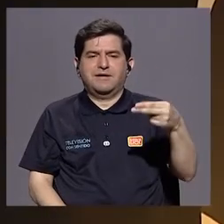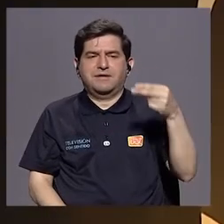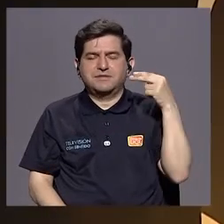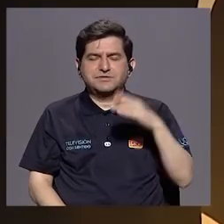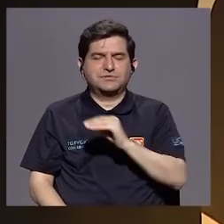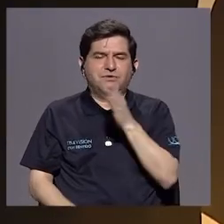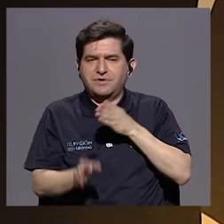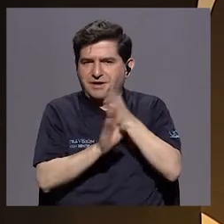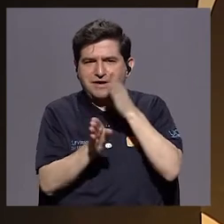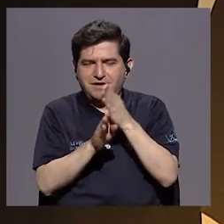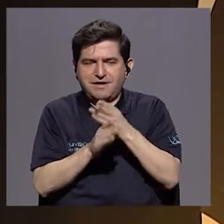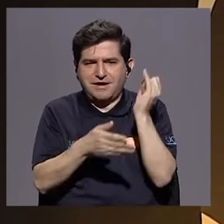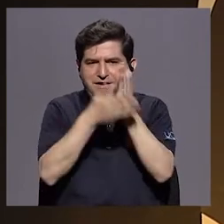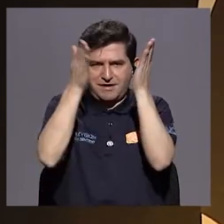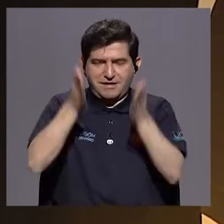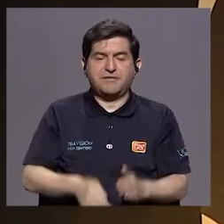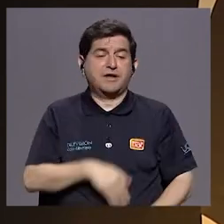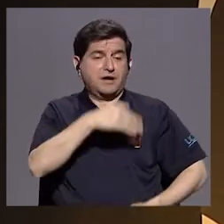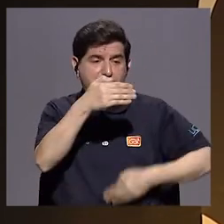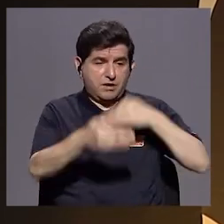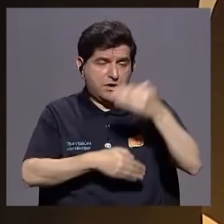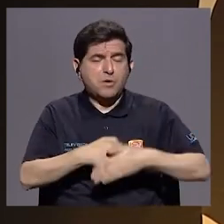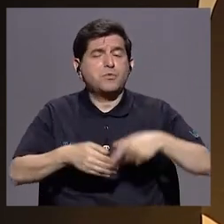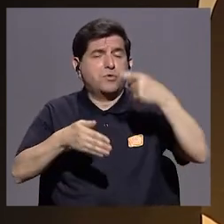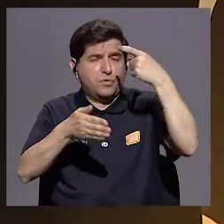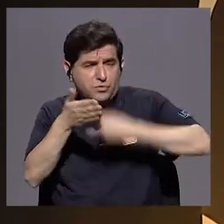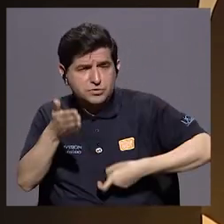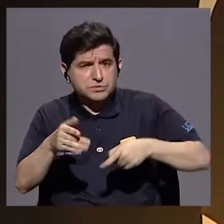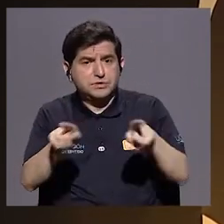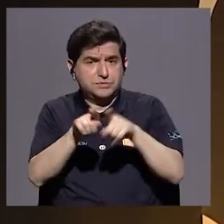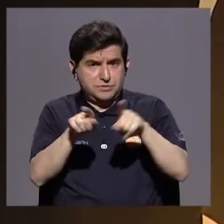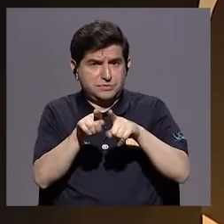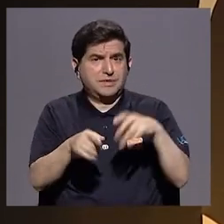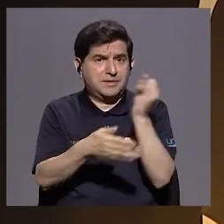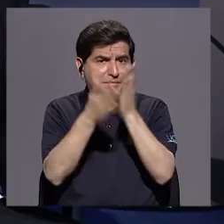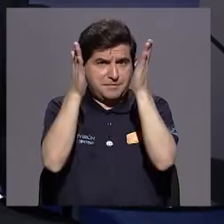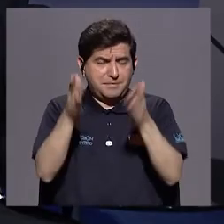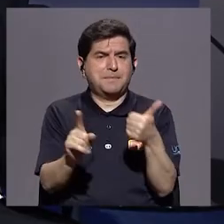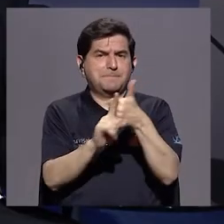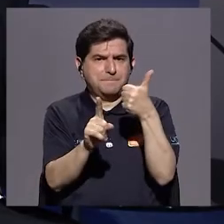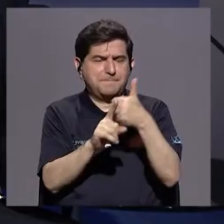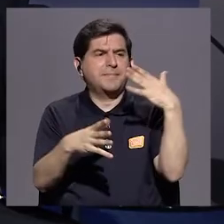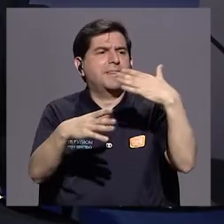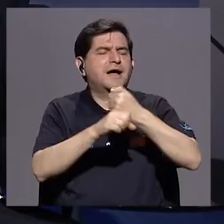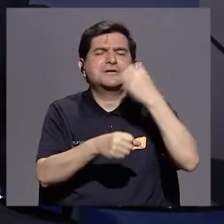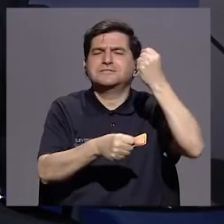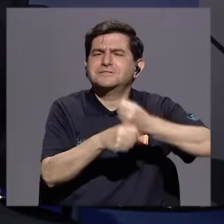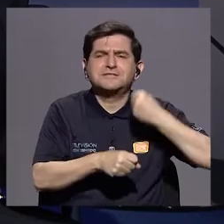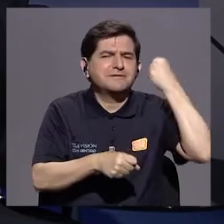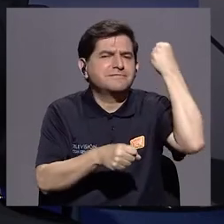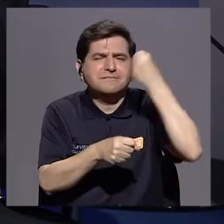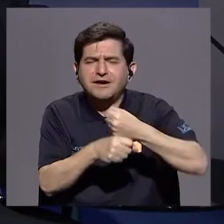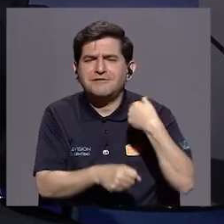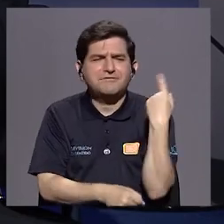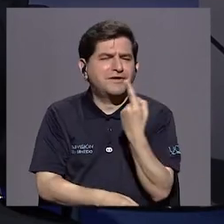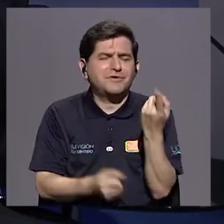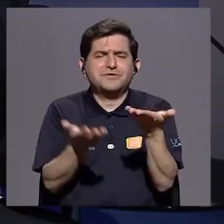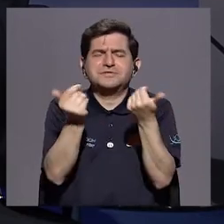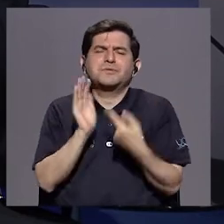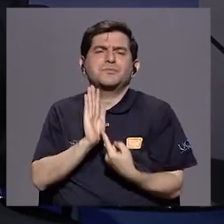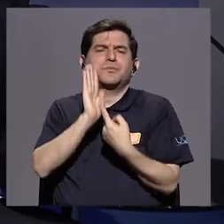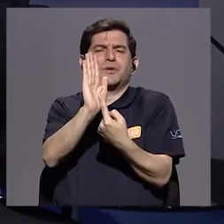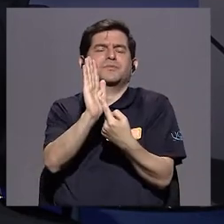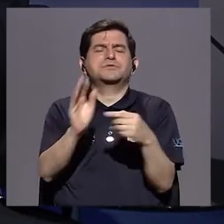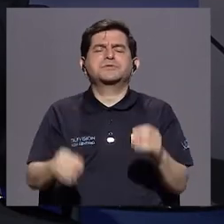aunque es un proceso muy riguroso también para el artista crear obras que siempre quieren